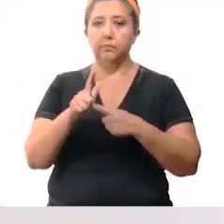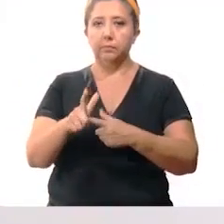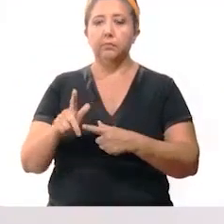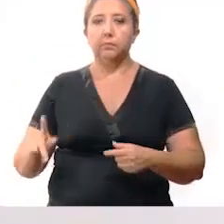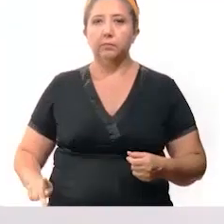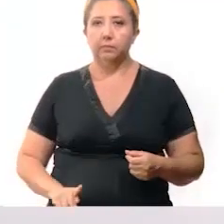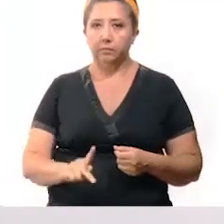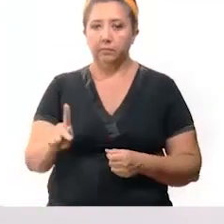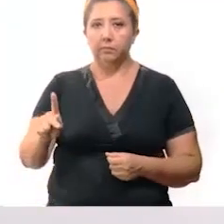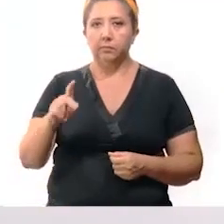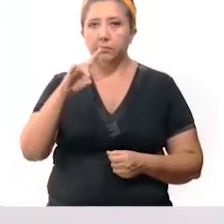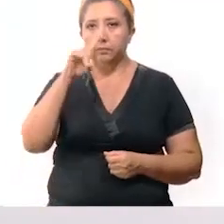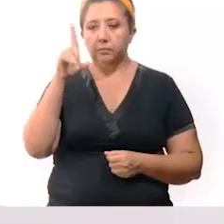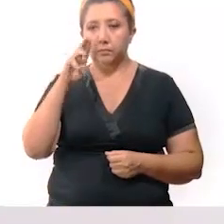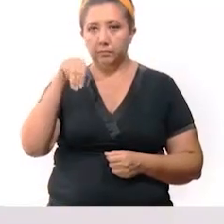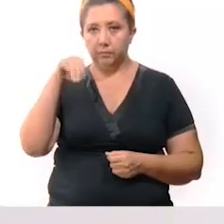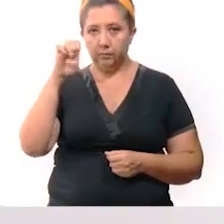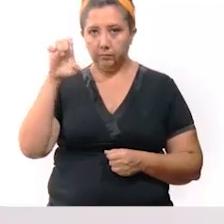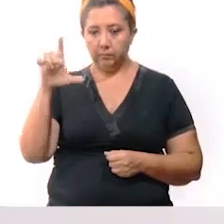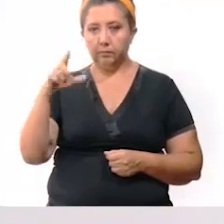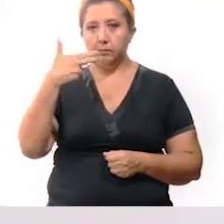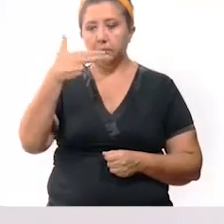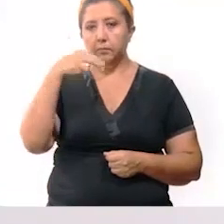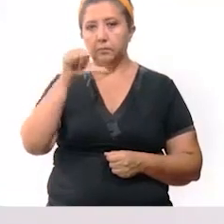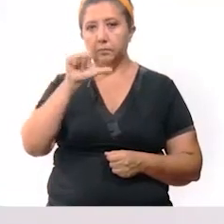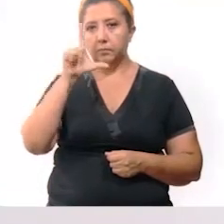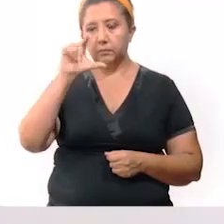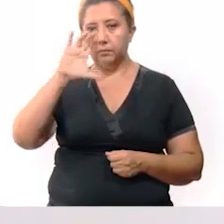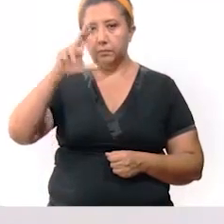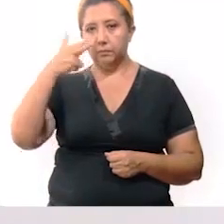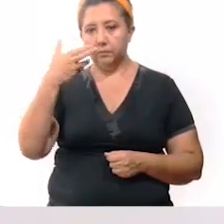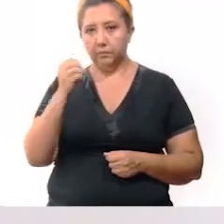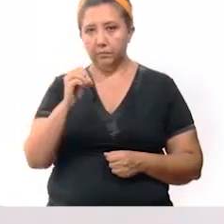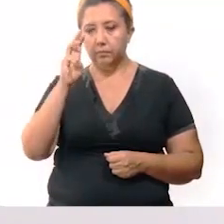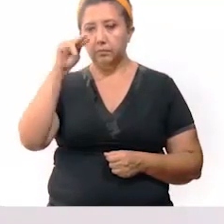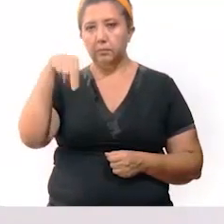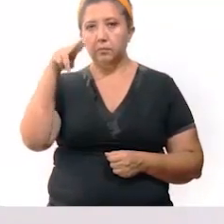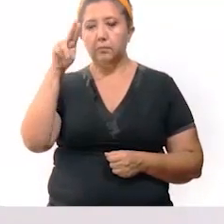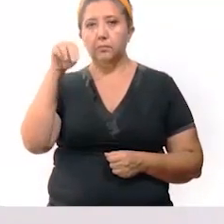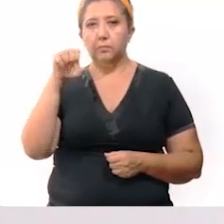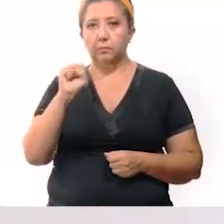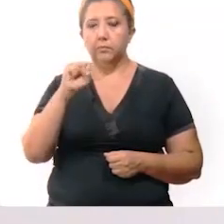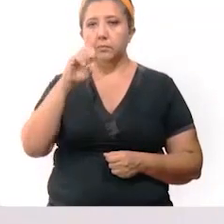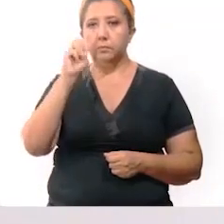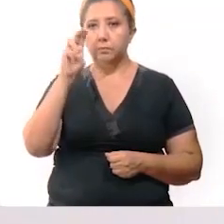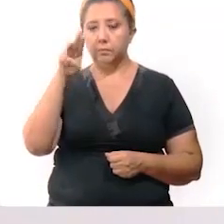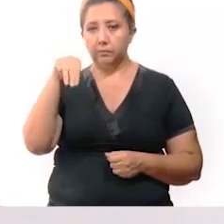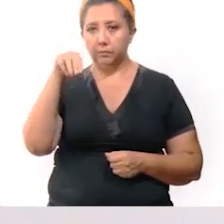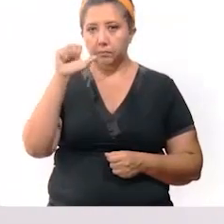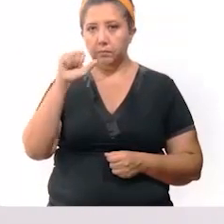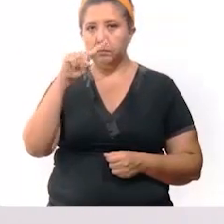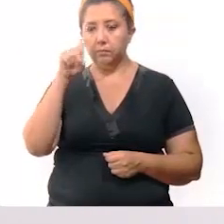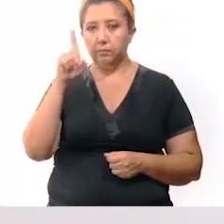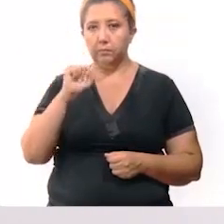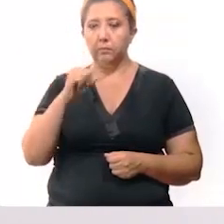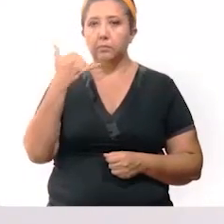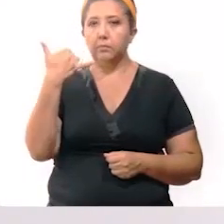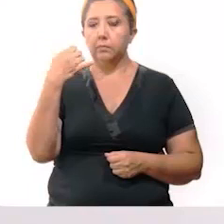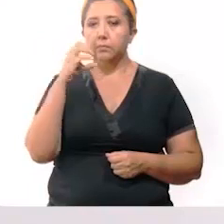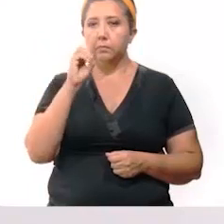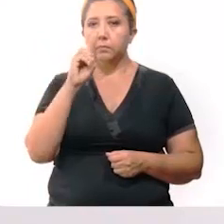siguientes municipios: Semul, Jocabá, Jalachó, Muna, Quinchil, Sinanché, Suma, Silán de Bravo,